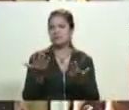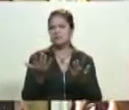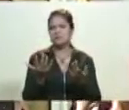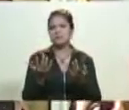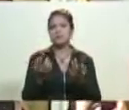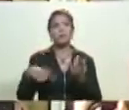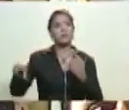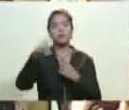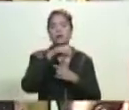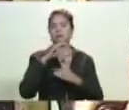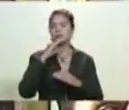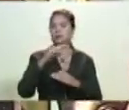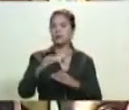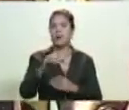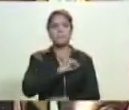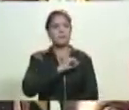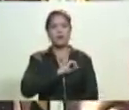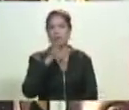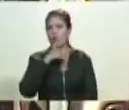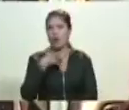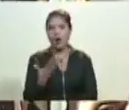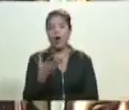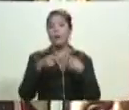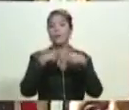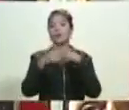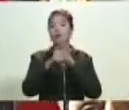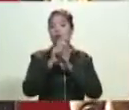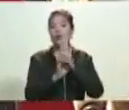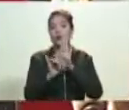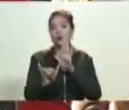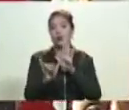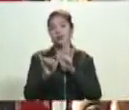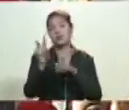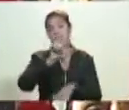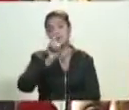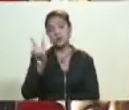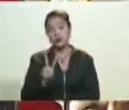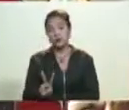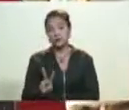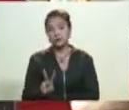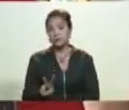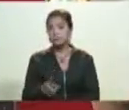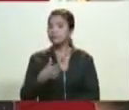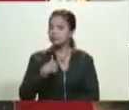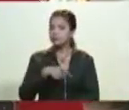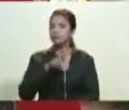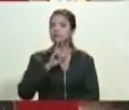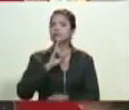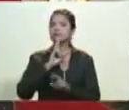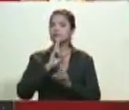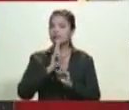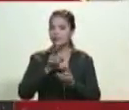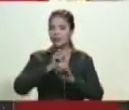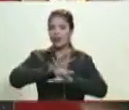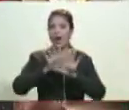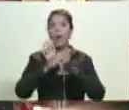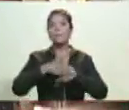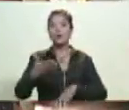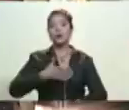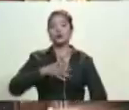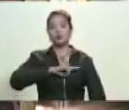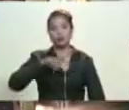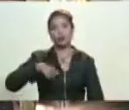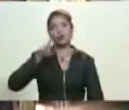furia y tanto miedo que le tienen al proceso constituyente venezolano? Yo les tengo la respuesta, porque nosotros